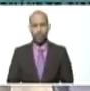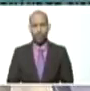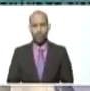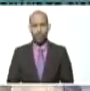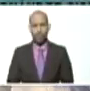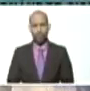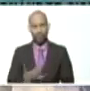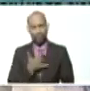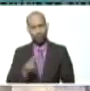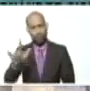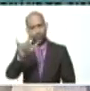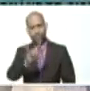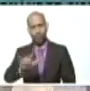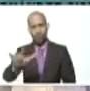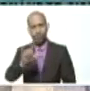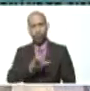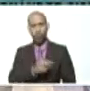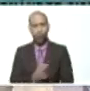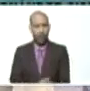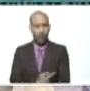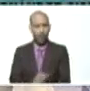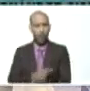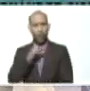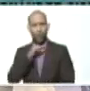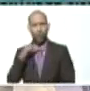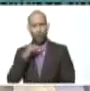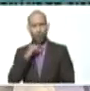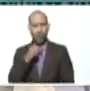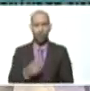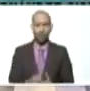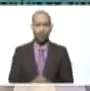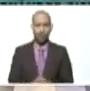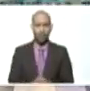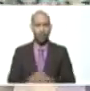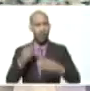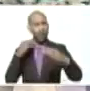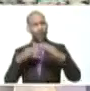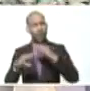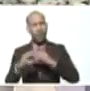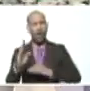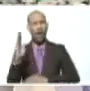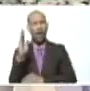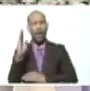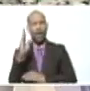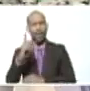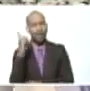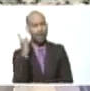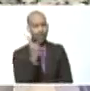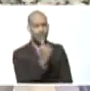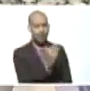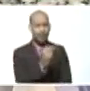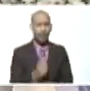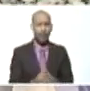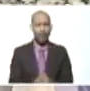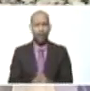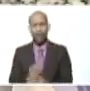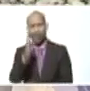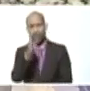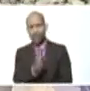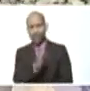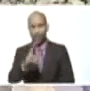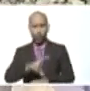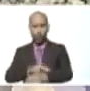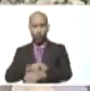Queridos hermanos obispos, un gesto de envío de iglesia en salida para que el beato José